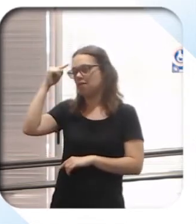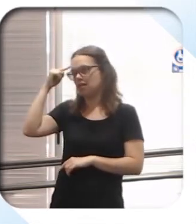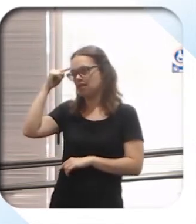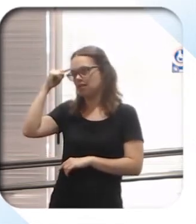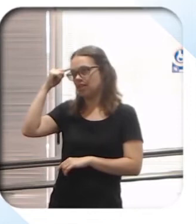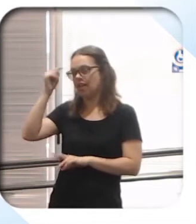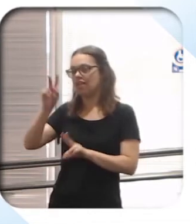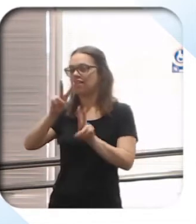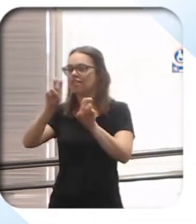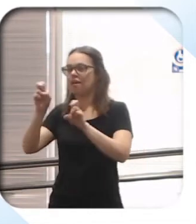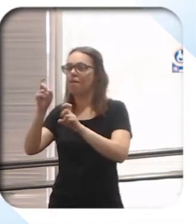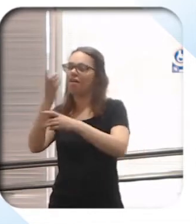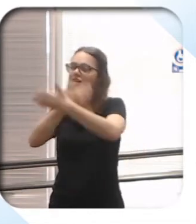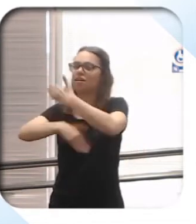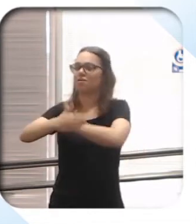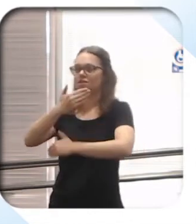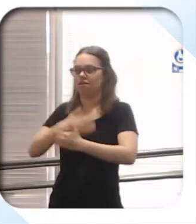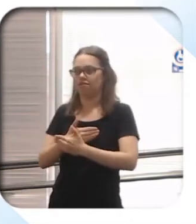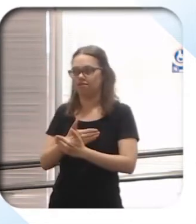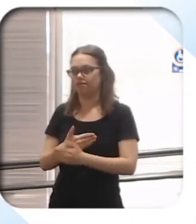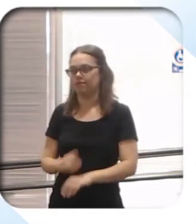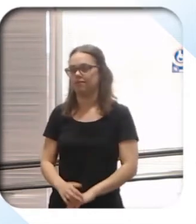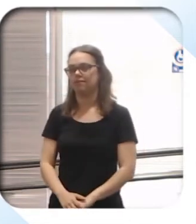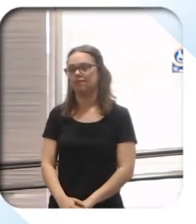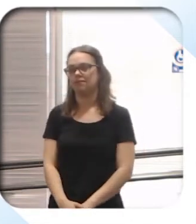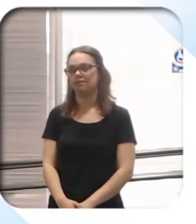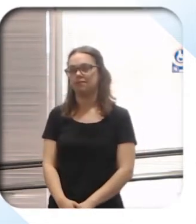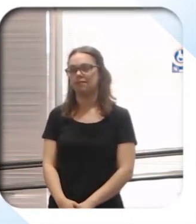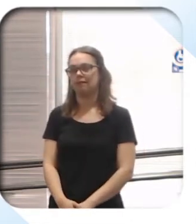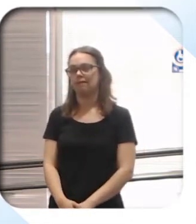con la discapacidad, si se quiere, desde muy niña.